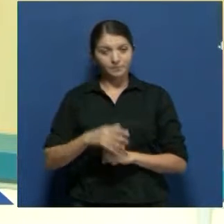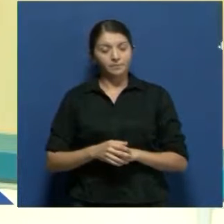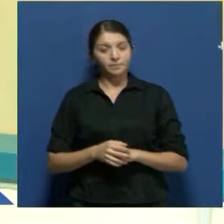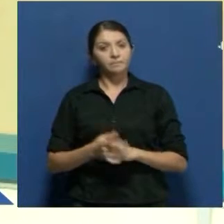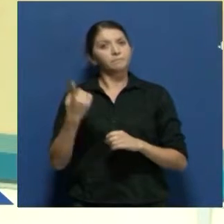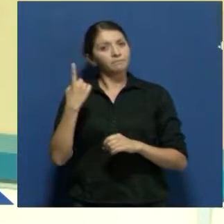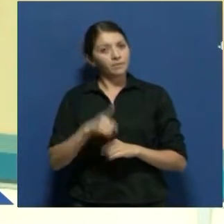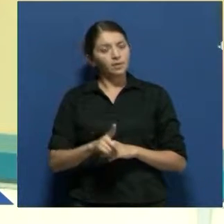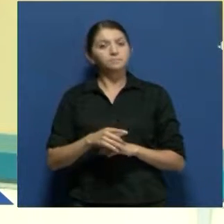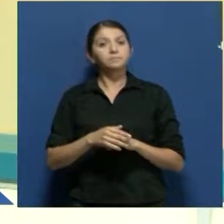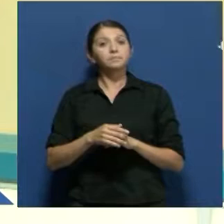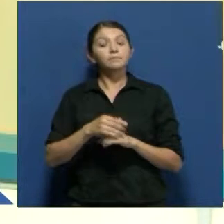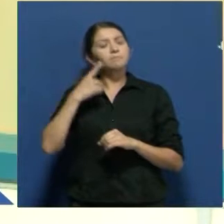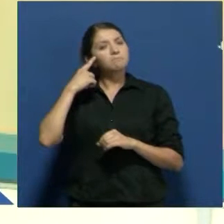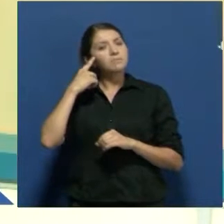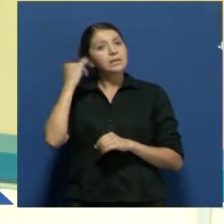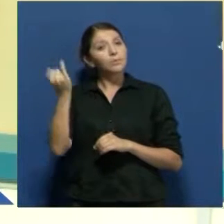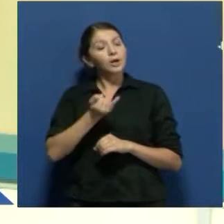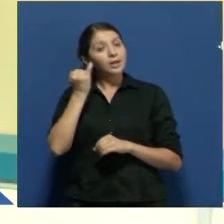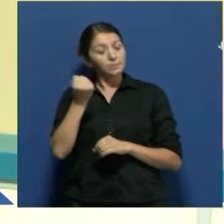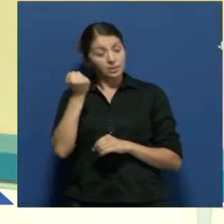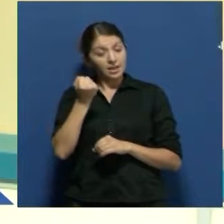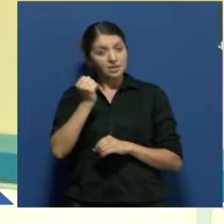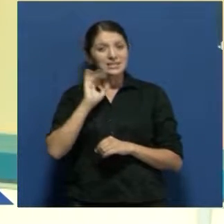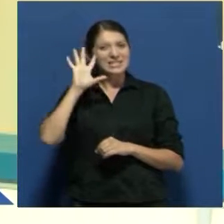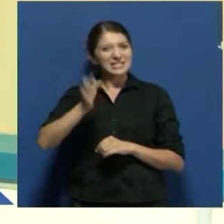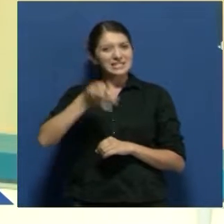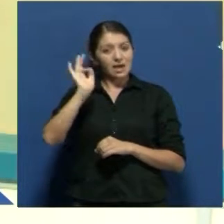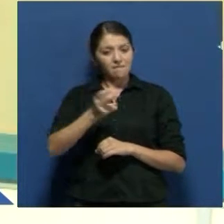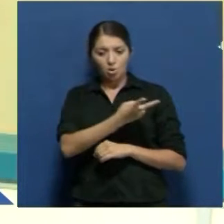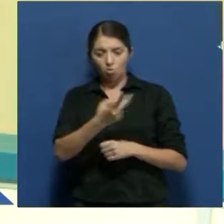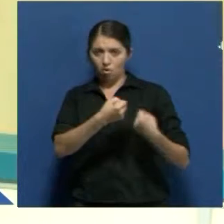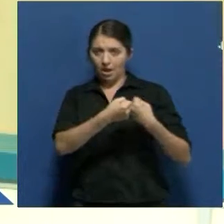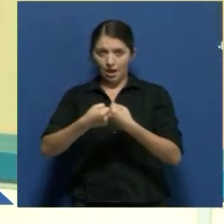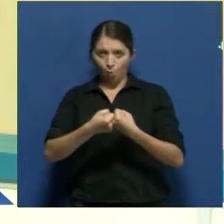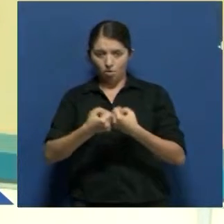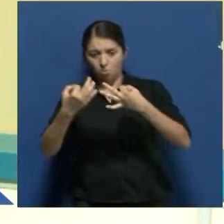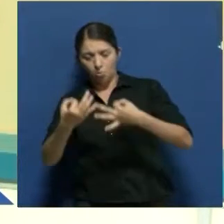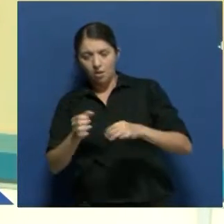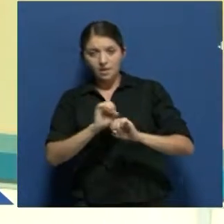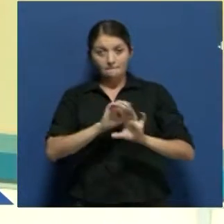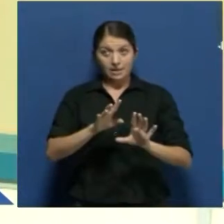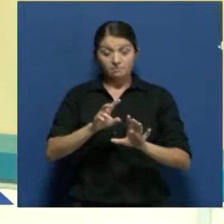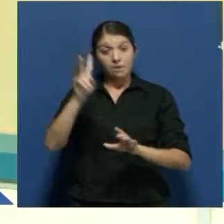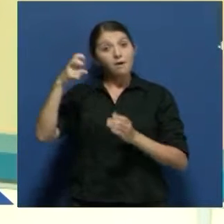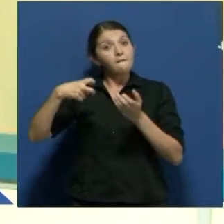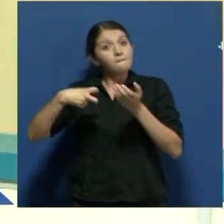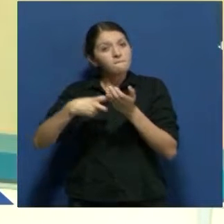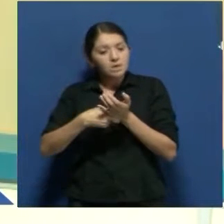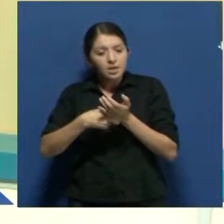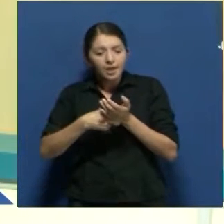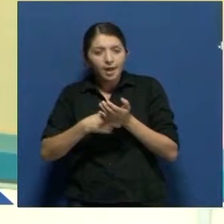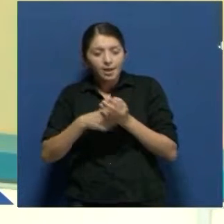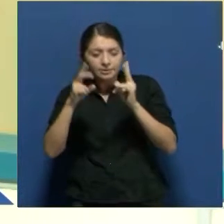saber cuánto de conveniente y no conveniente era ese acuerdo. La fiscal hizo unas proyecciones y